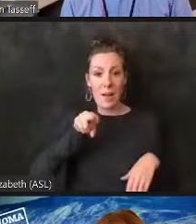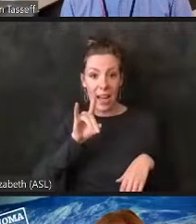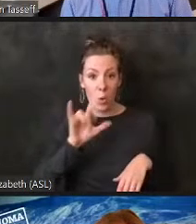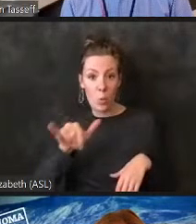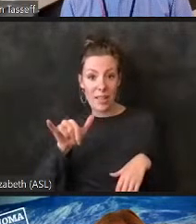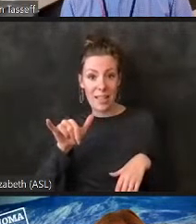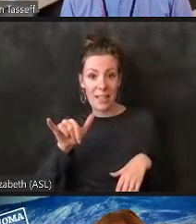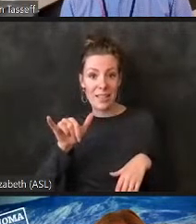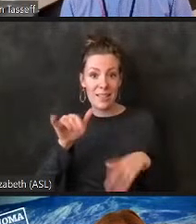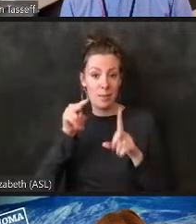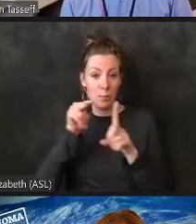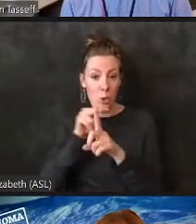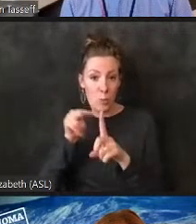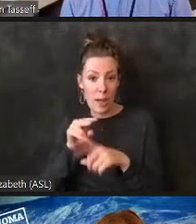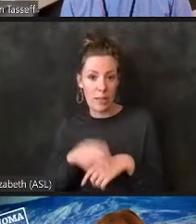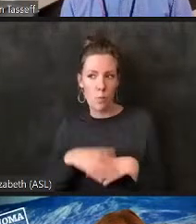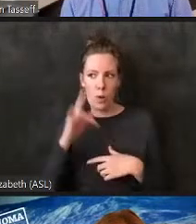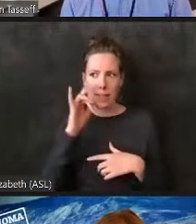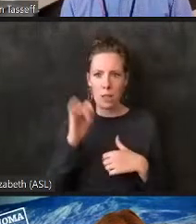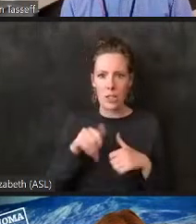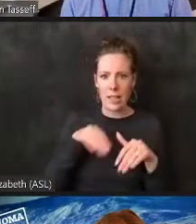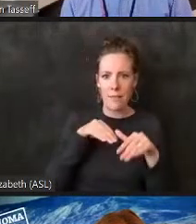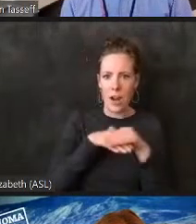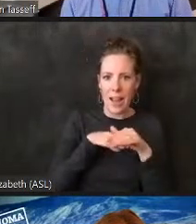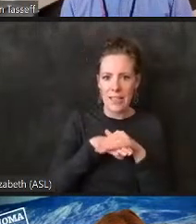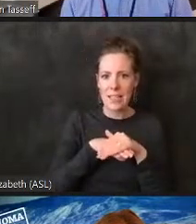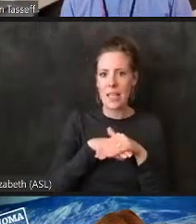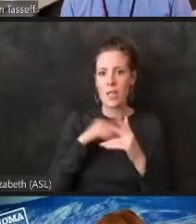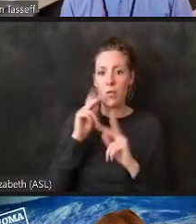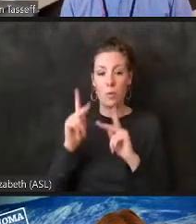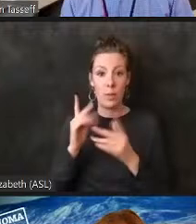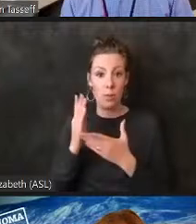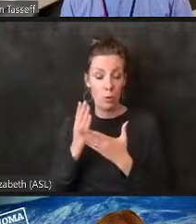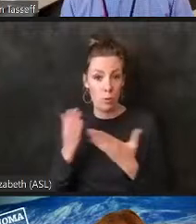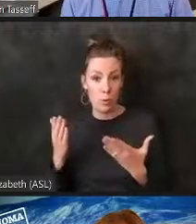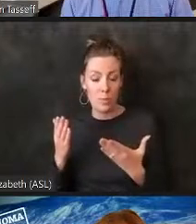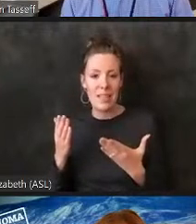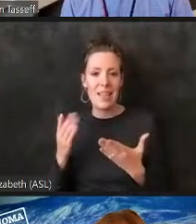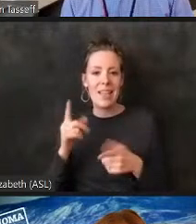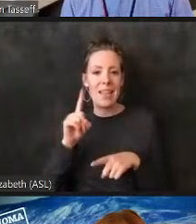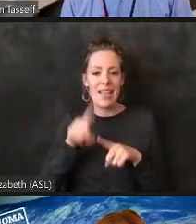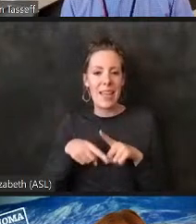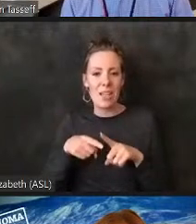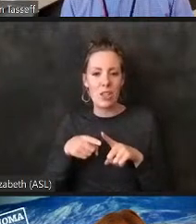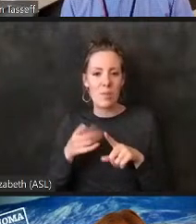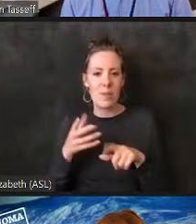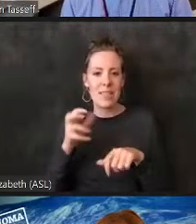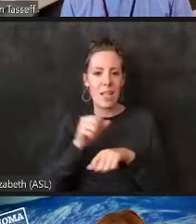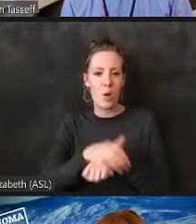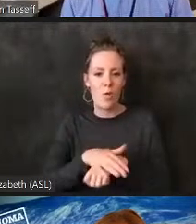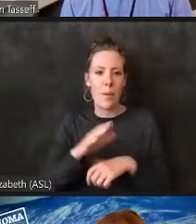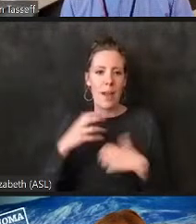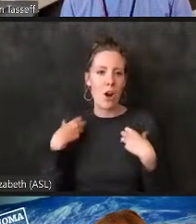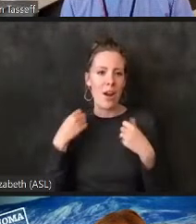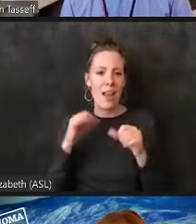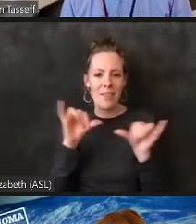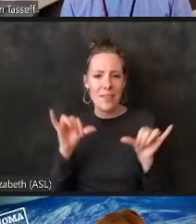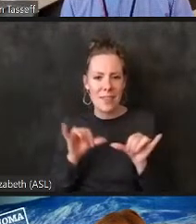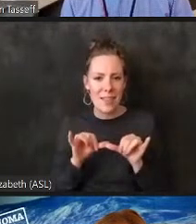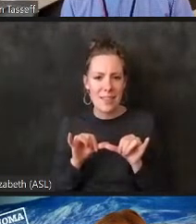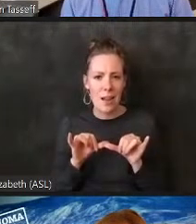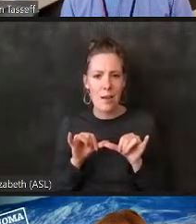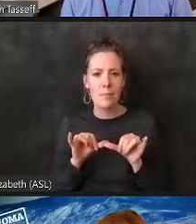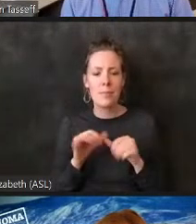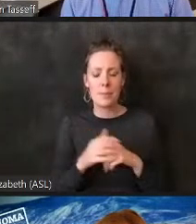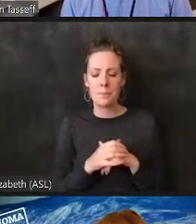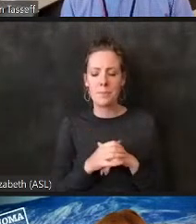recibir la vacuna. A lo mejor piensan que no pueden. Saber de qué forma podemos ayudar y cómo podemos ayudarles a esos. No podemos dejar que nomás